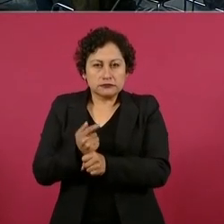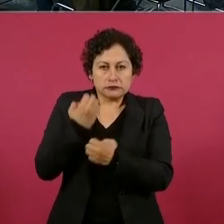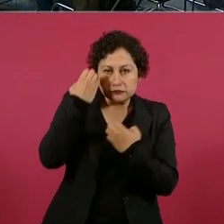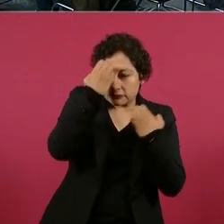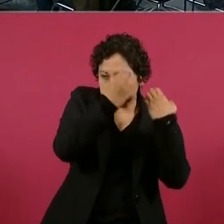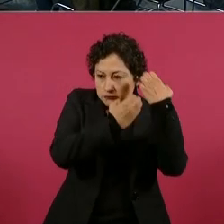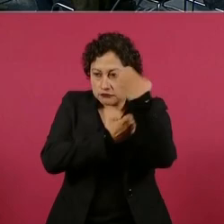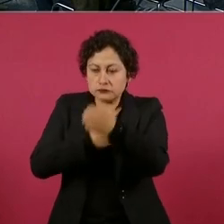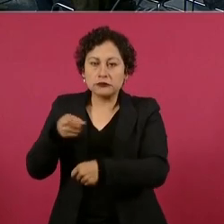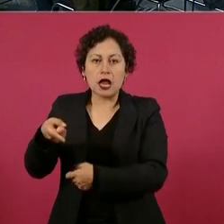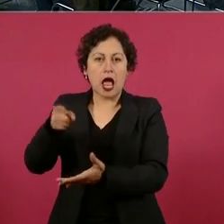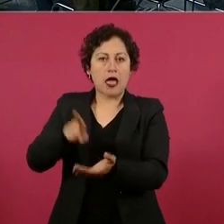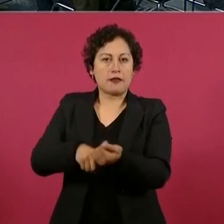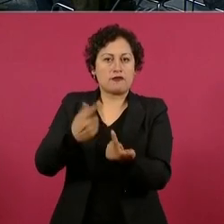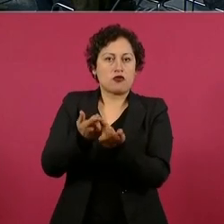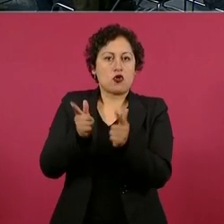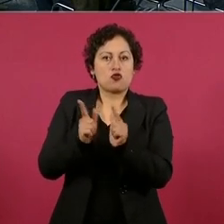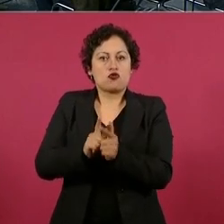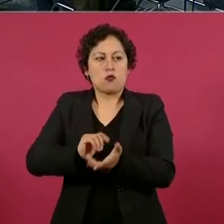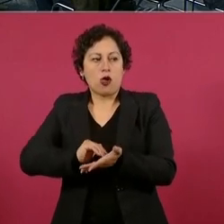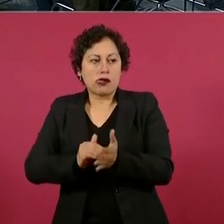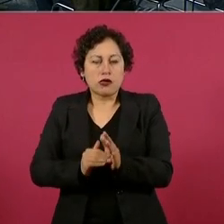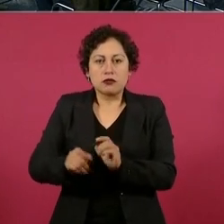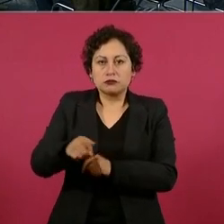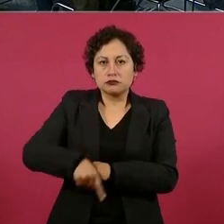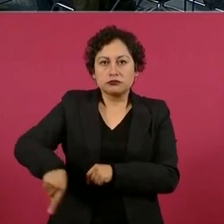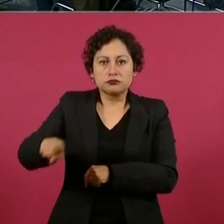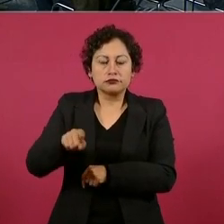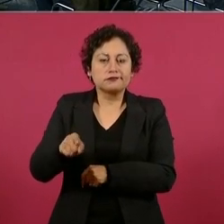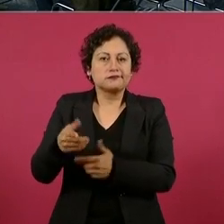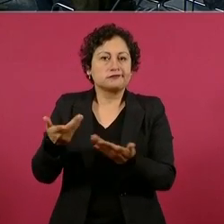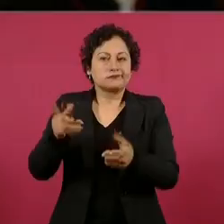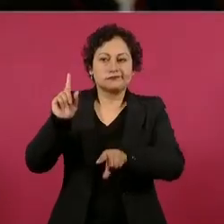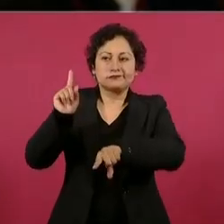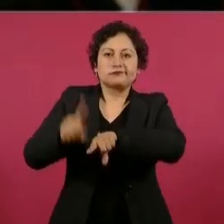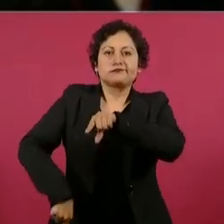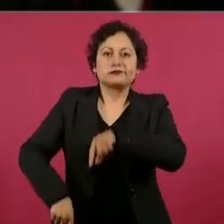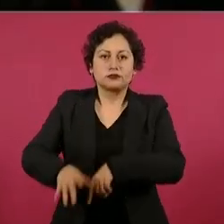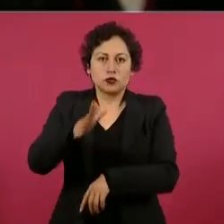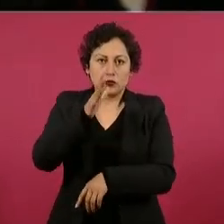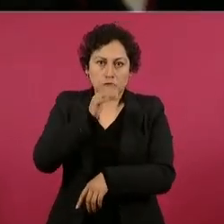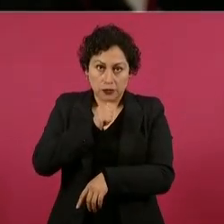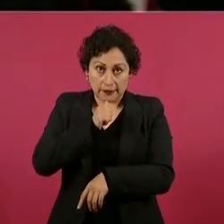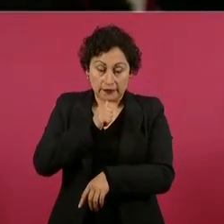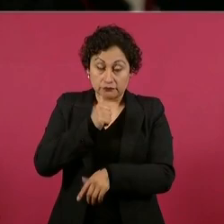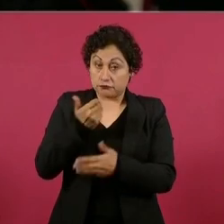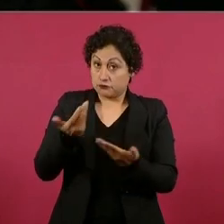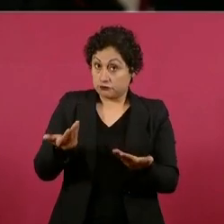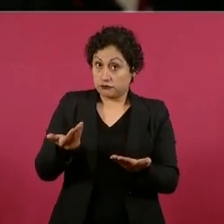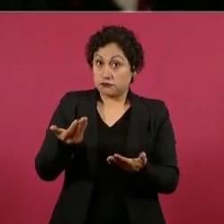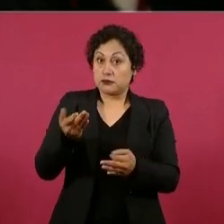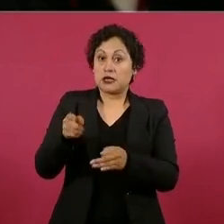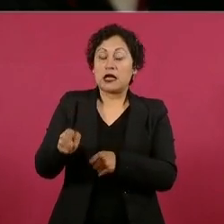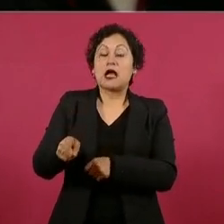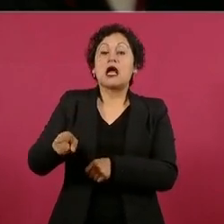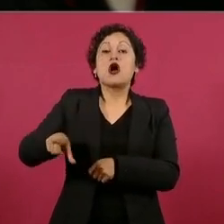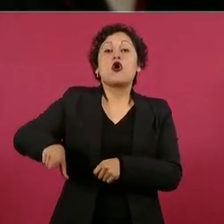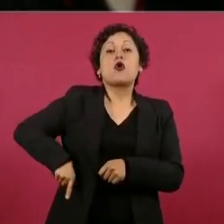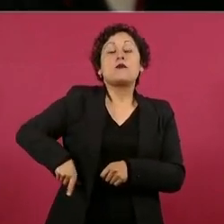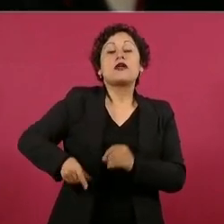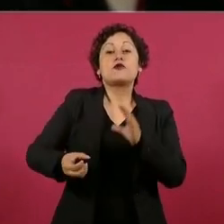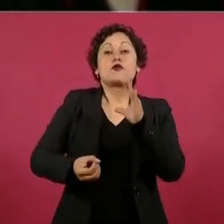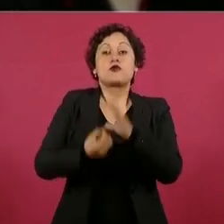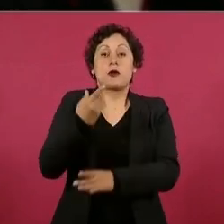podido ser desarticulada por el actual gobierno, que no fue desarticulada, perdón, el gobierno de Barbosa,